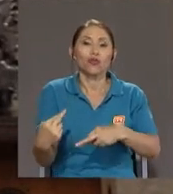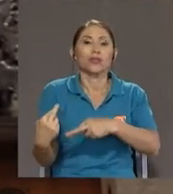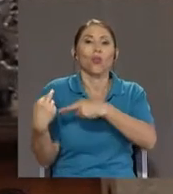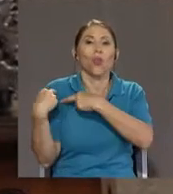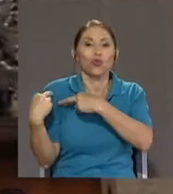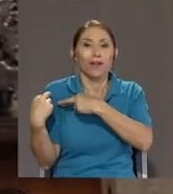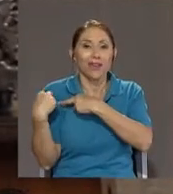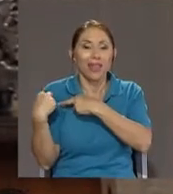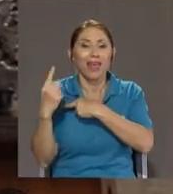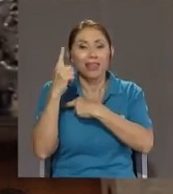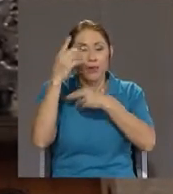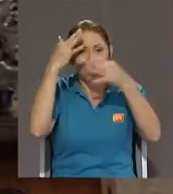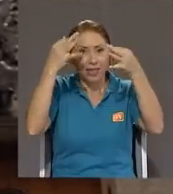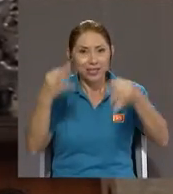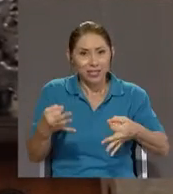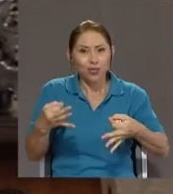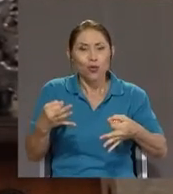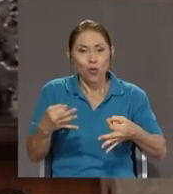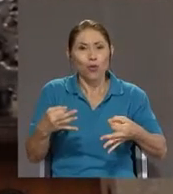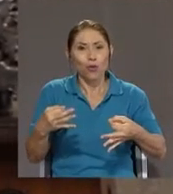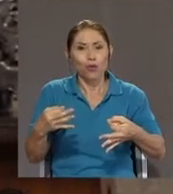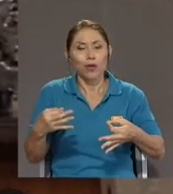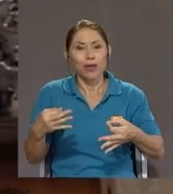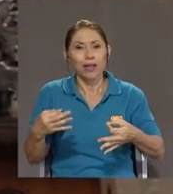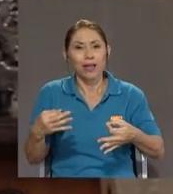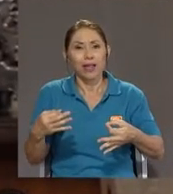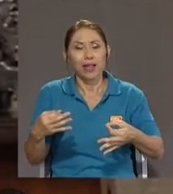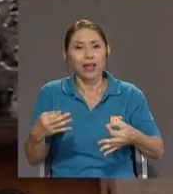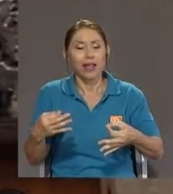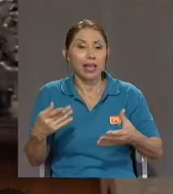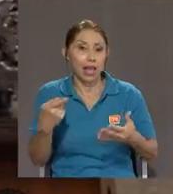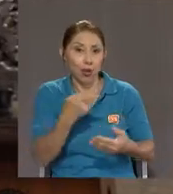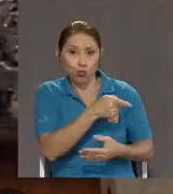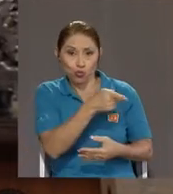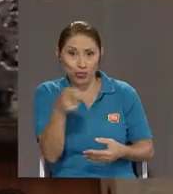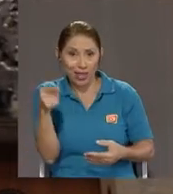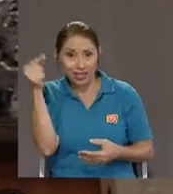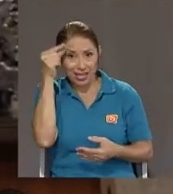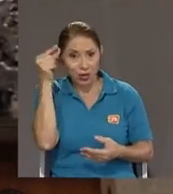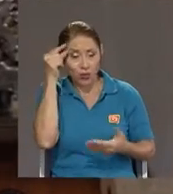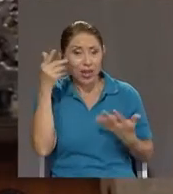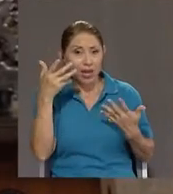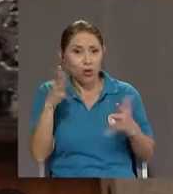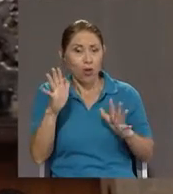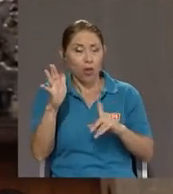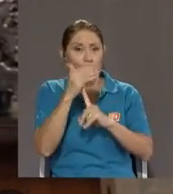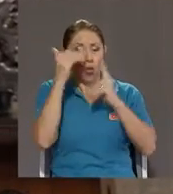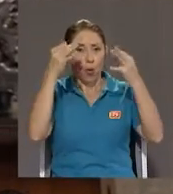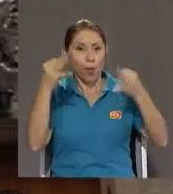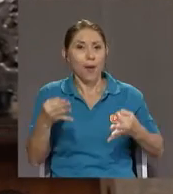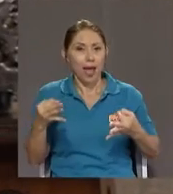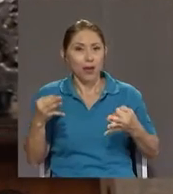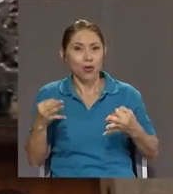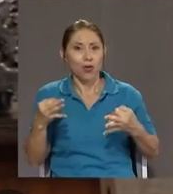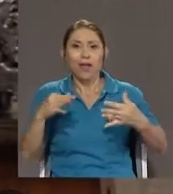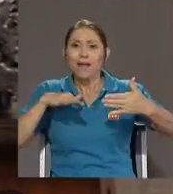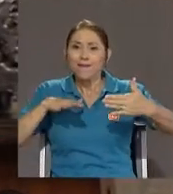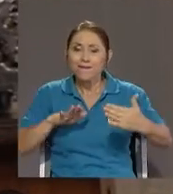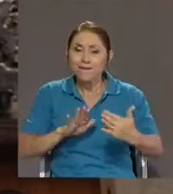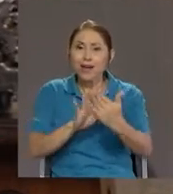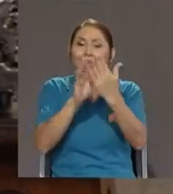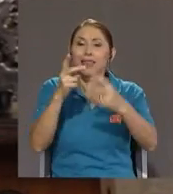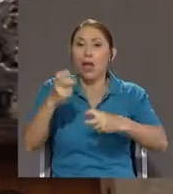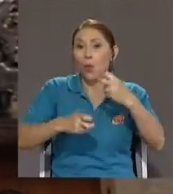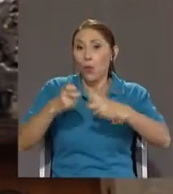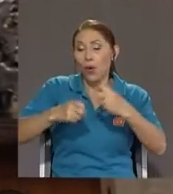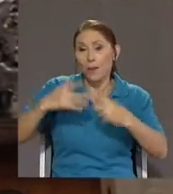responsabilidad de una decisión que me parece que ustedes en el gobierno tomaron frente a un problema semejante al que